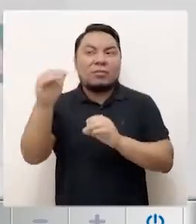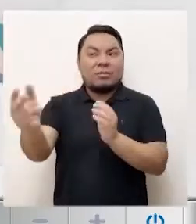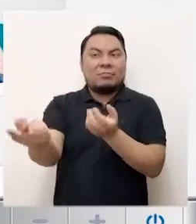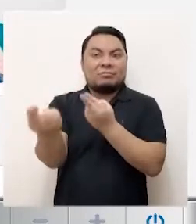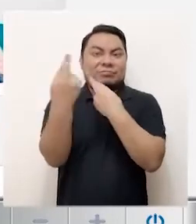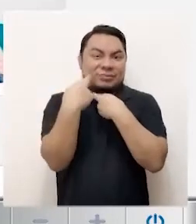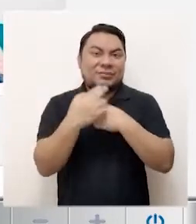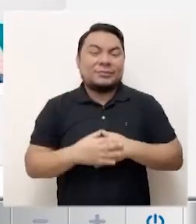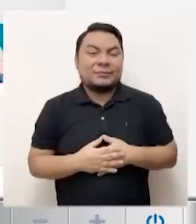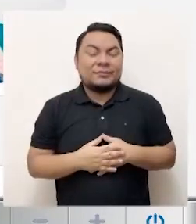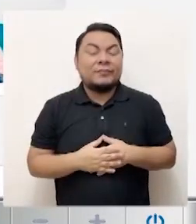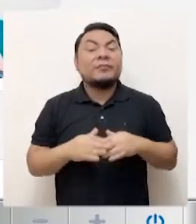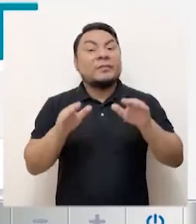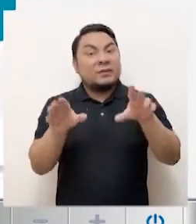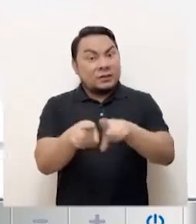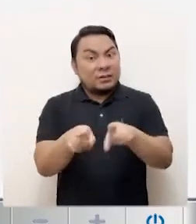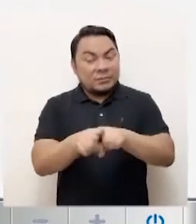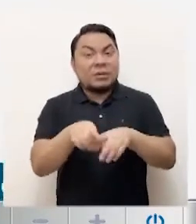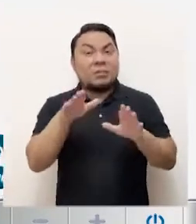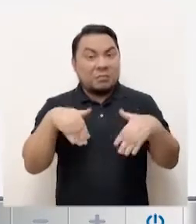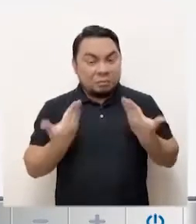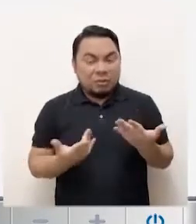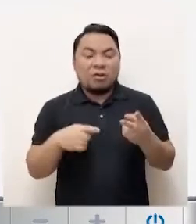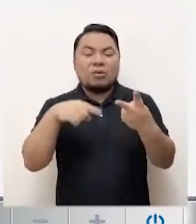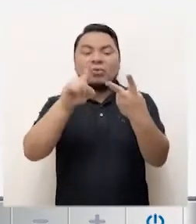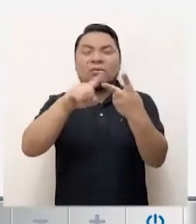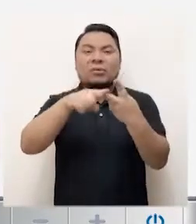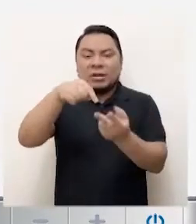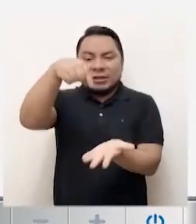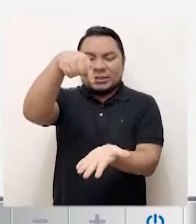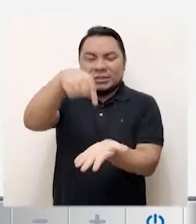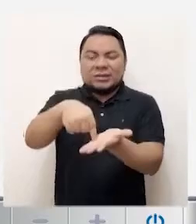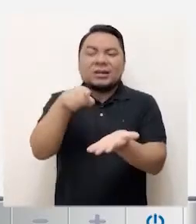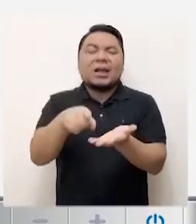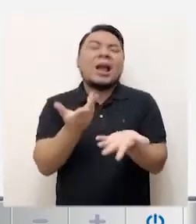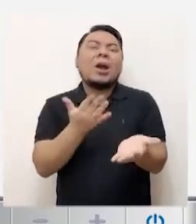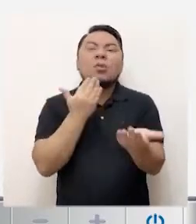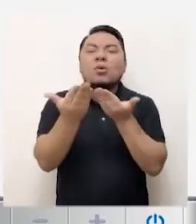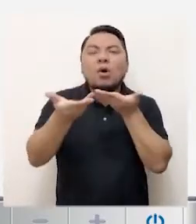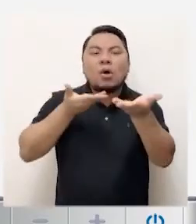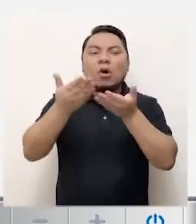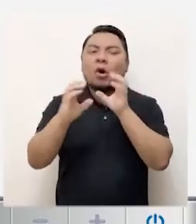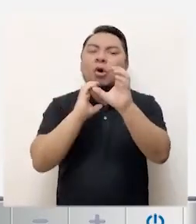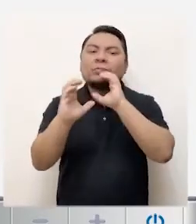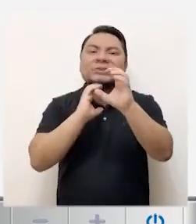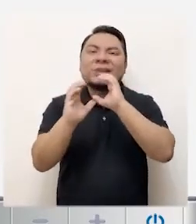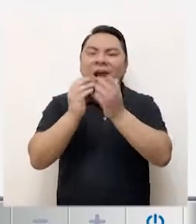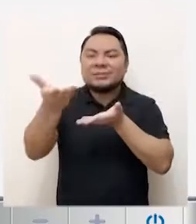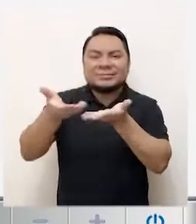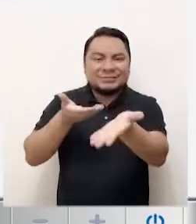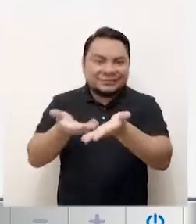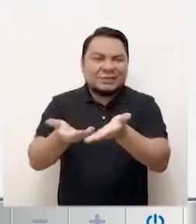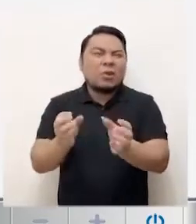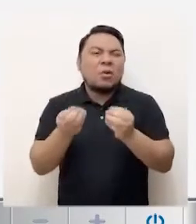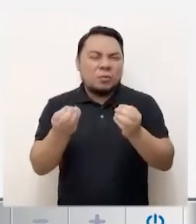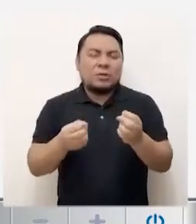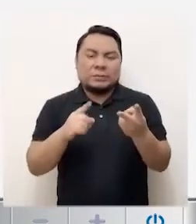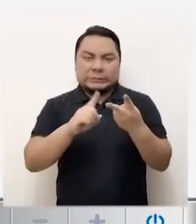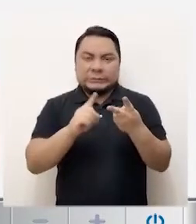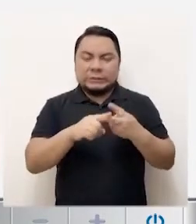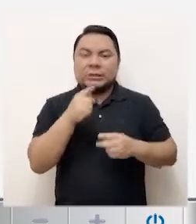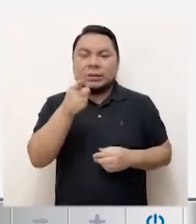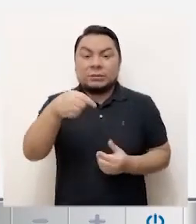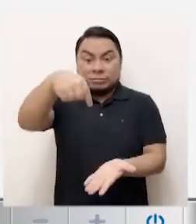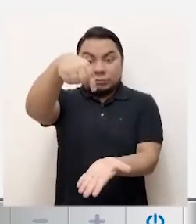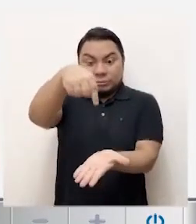brindado. Por otro lado, también puede iniciar un chat de consultas. Para ello, siga los siguientes pasos.